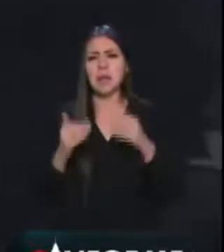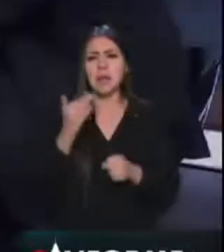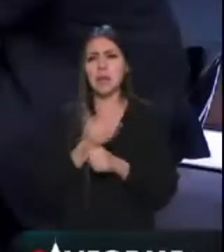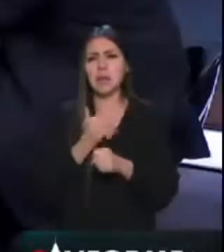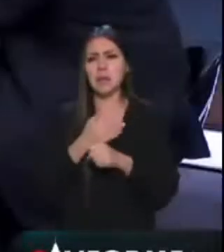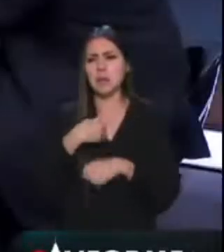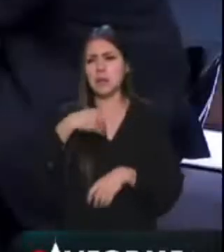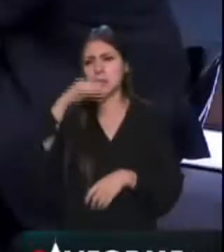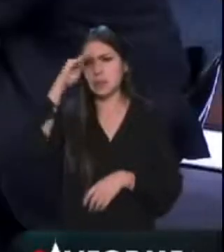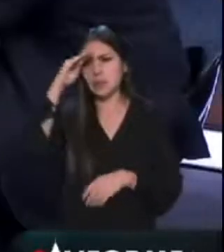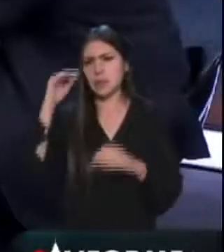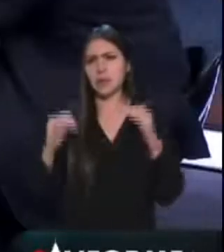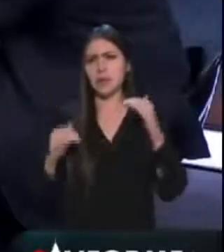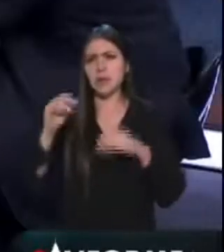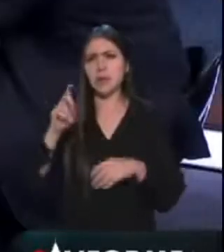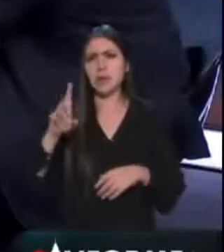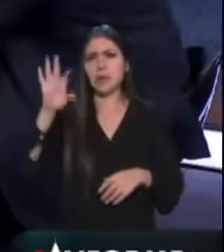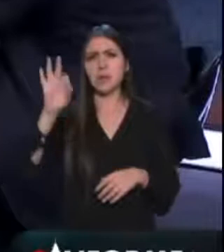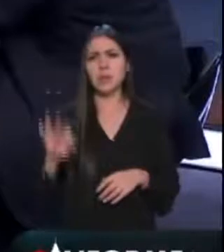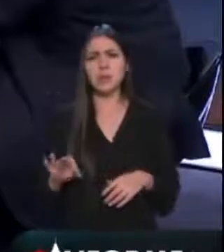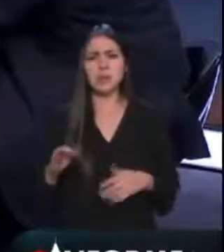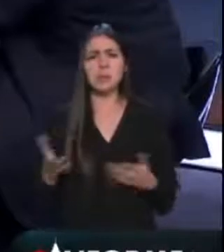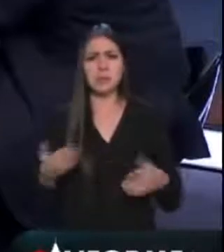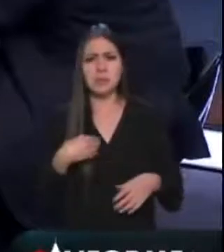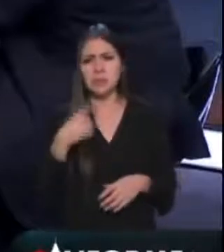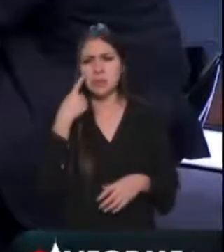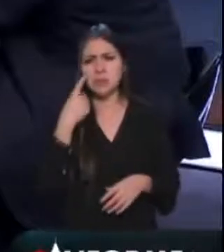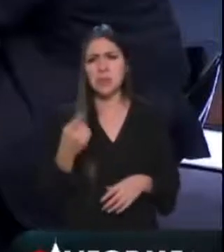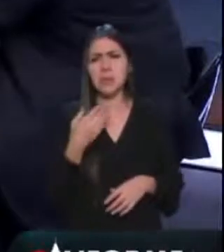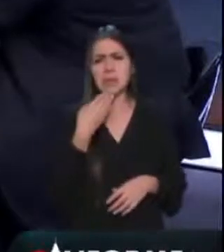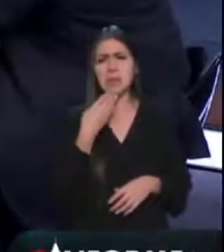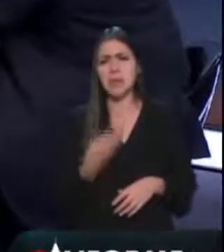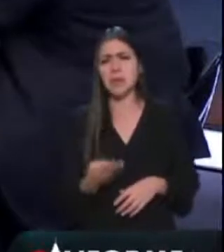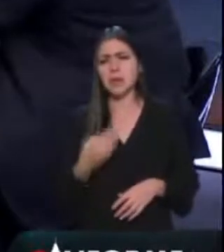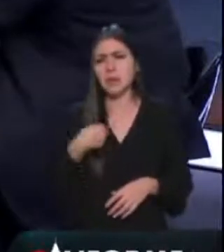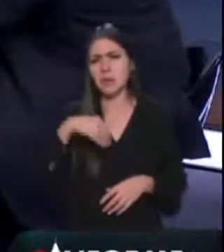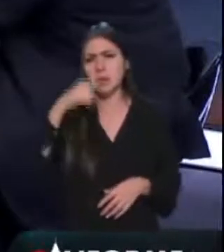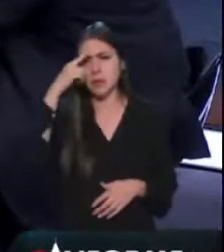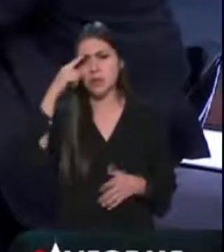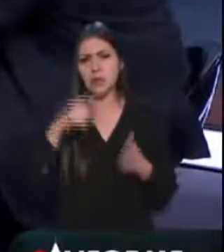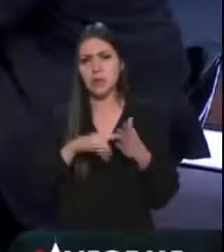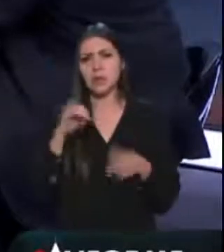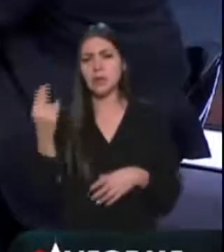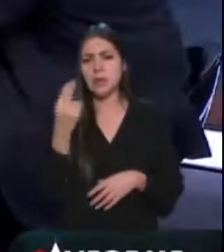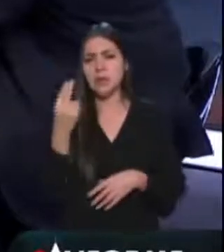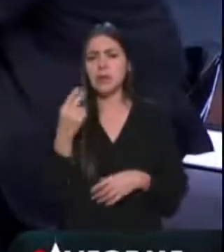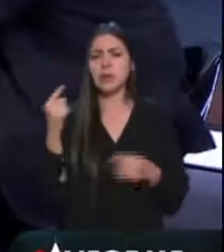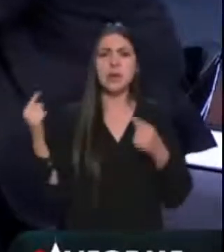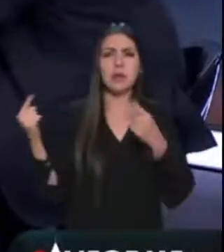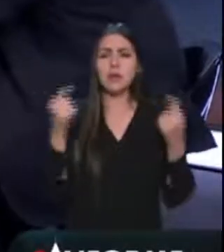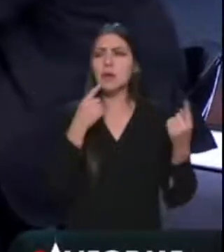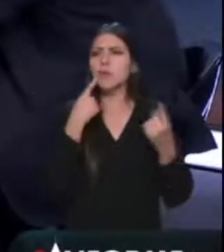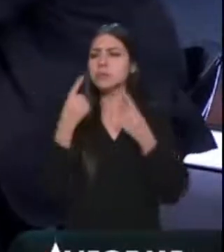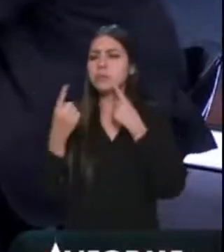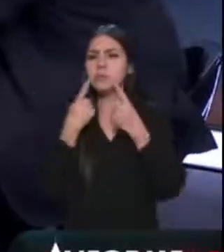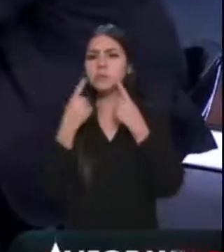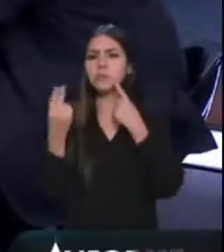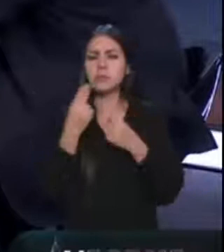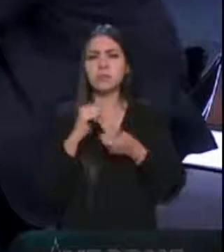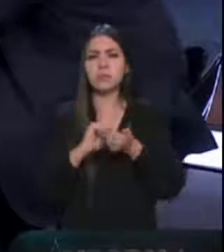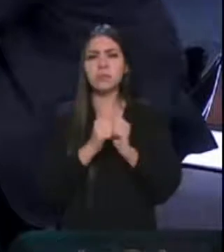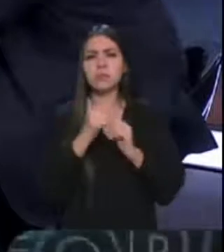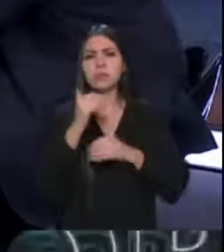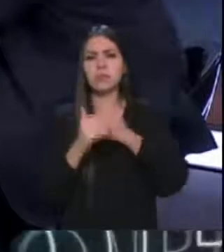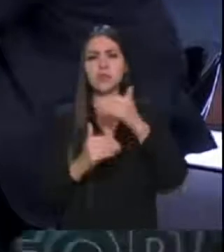del 35%, lo cual yo lo veo bien, y me parece que sí es un debate y sí hay que ir haciéndolo gradual, y no tiene por